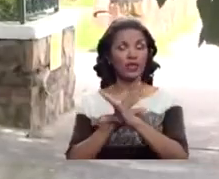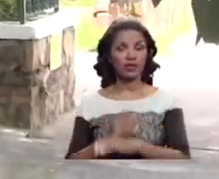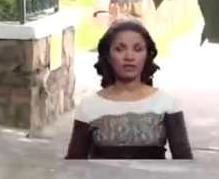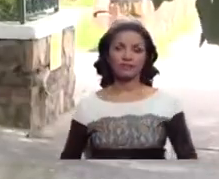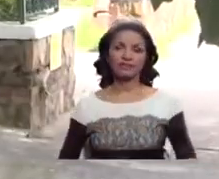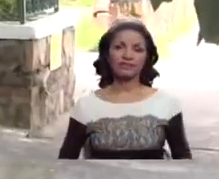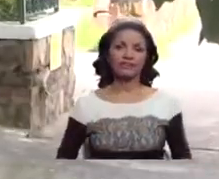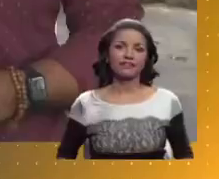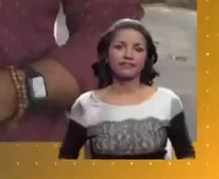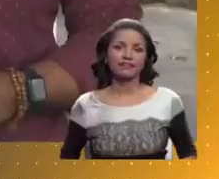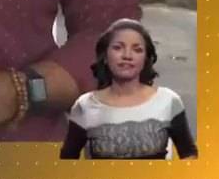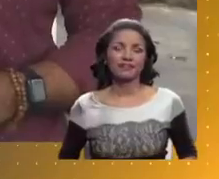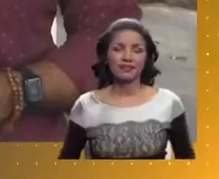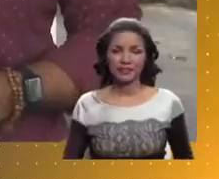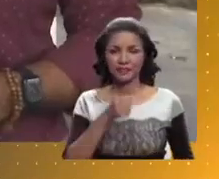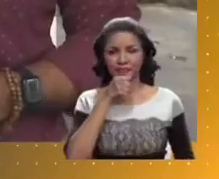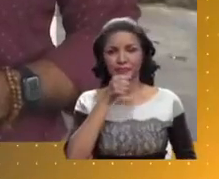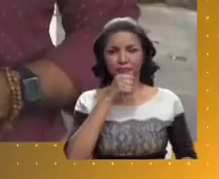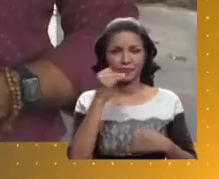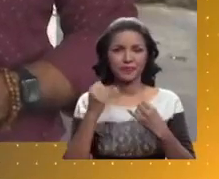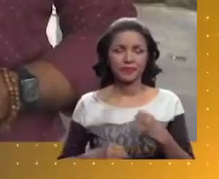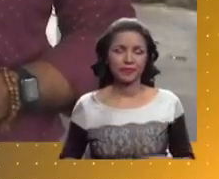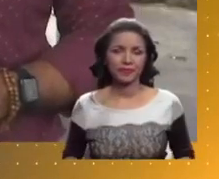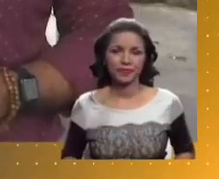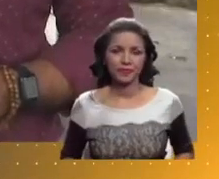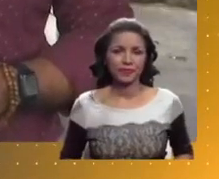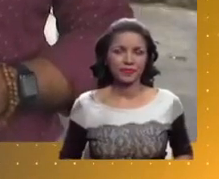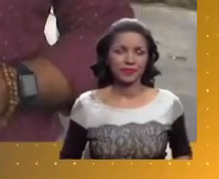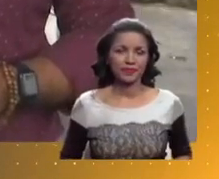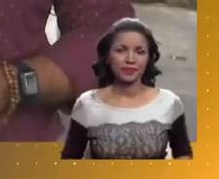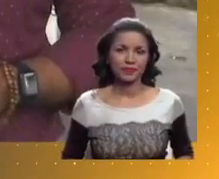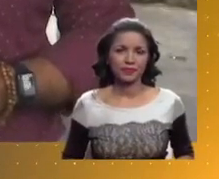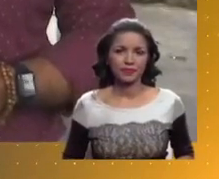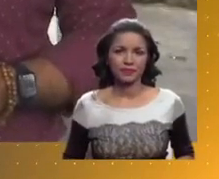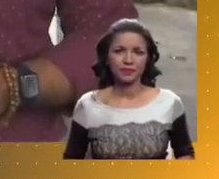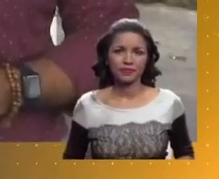temprano desde casa. Es el reporte. Jorge Quiroz, TVN Noticias. Gracias.